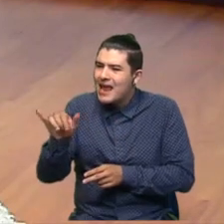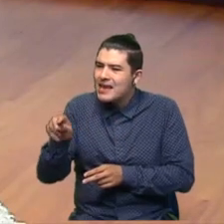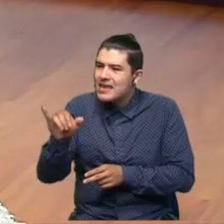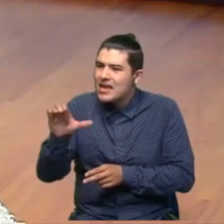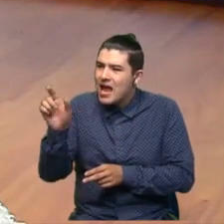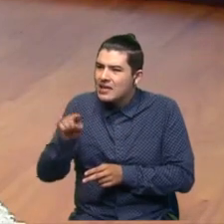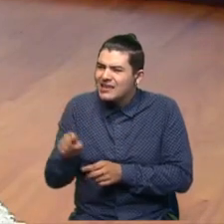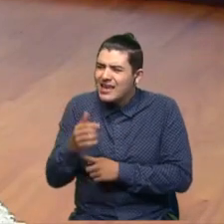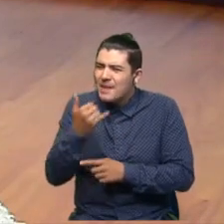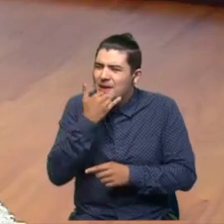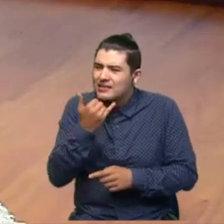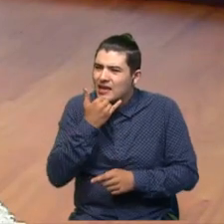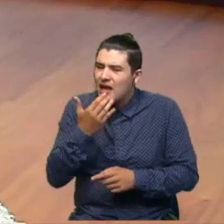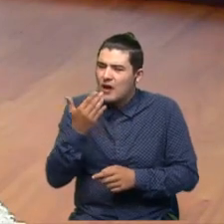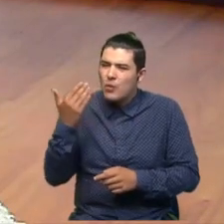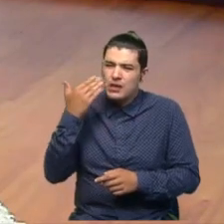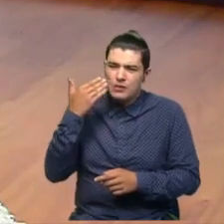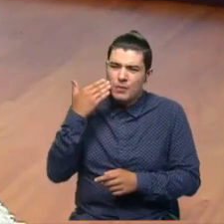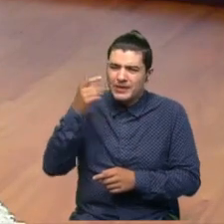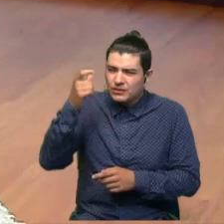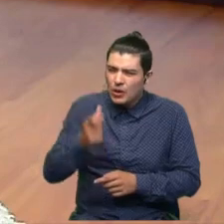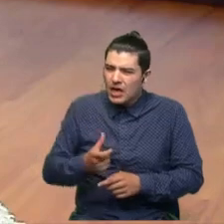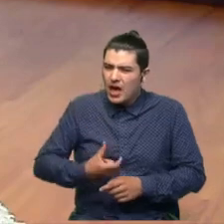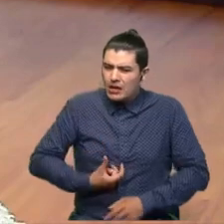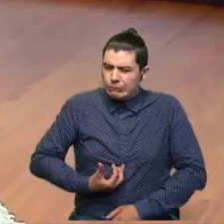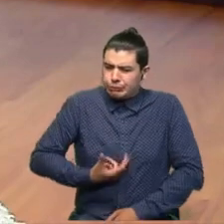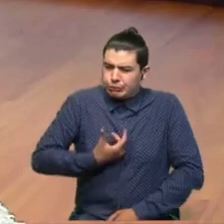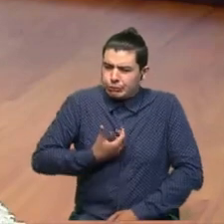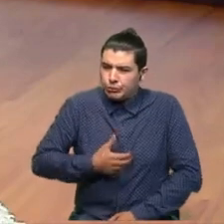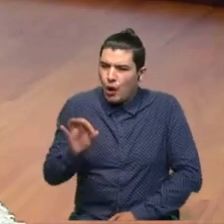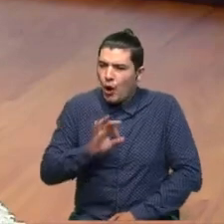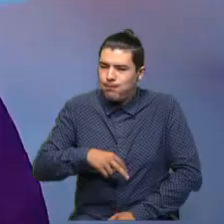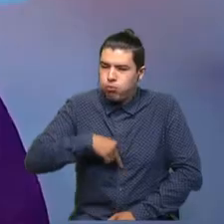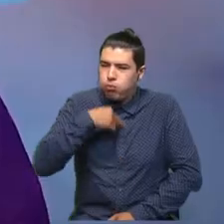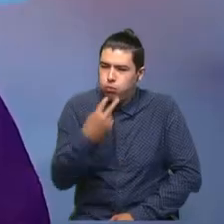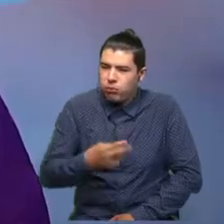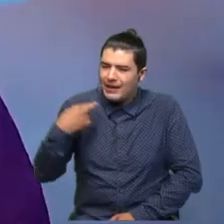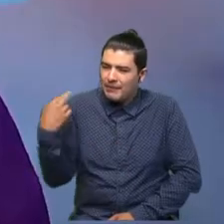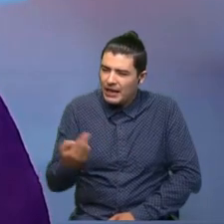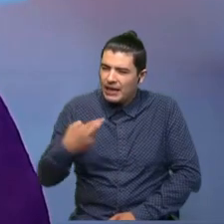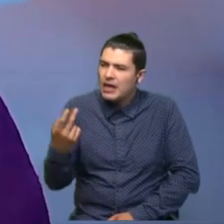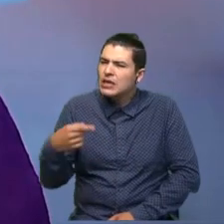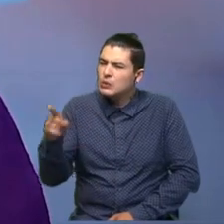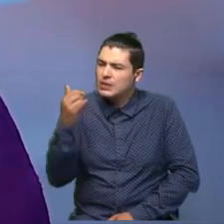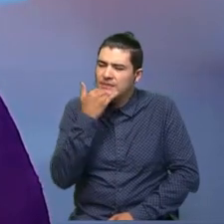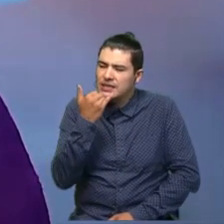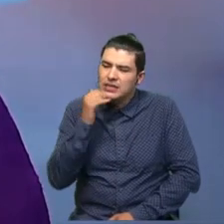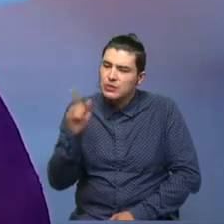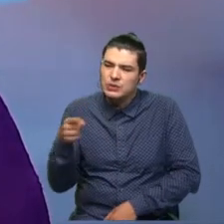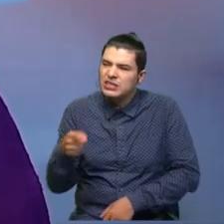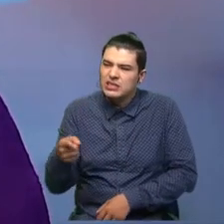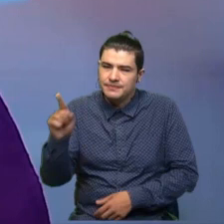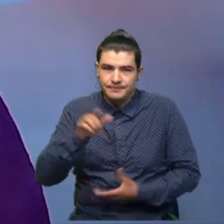con reflujo y vómitos constantes? ¿Qué nos puede indicar esto, doctor? Bueno, hay que tener en cuenta que hay